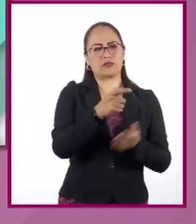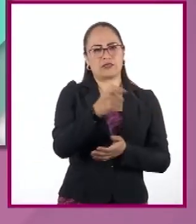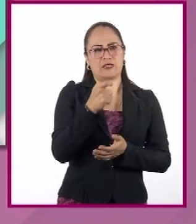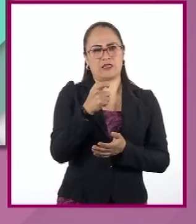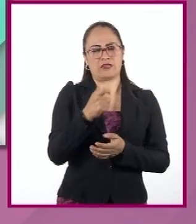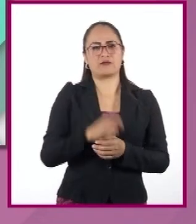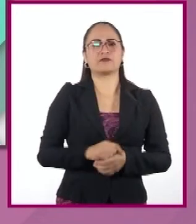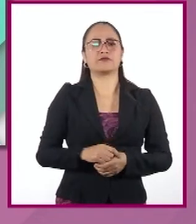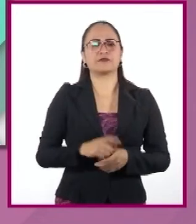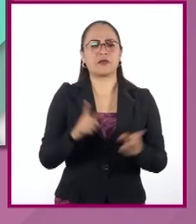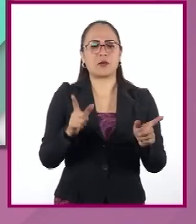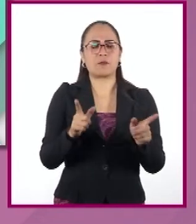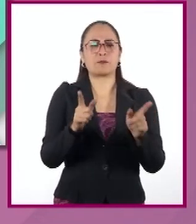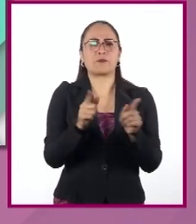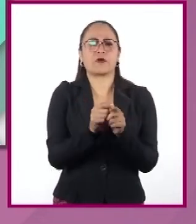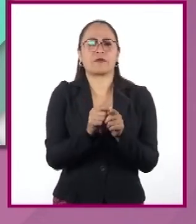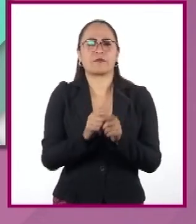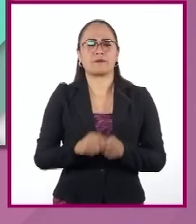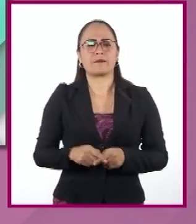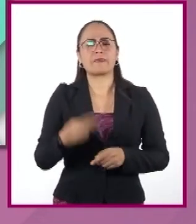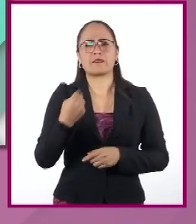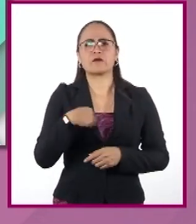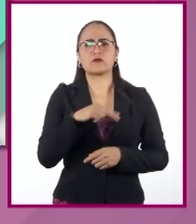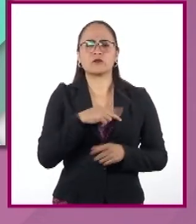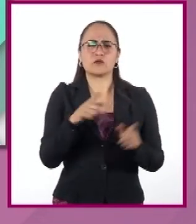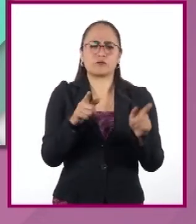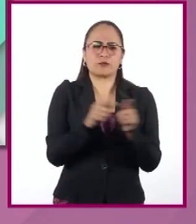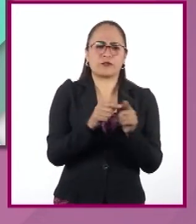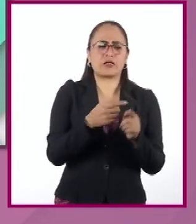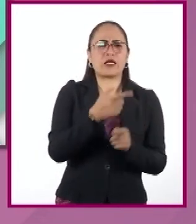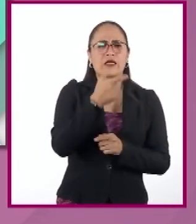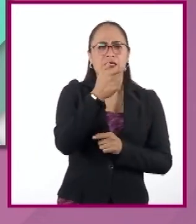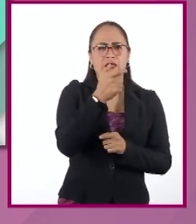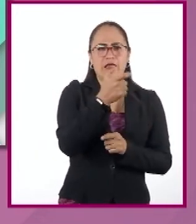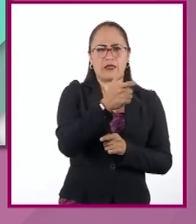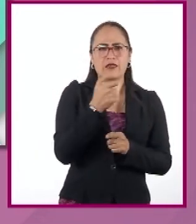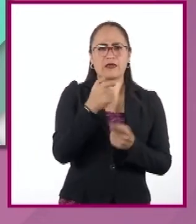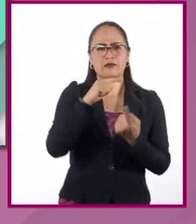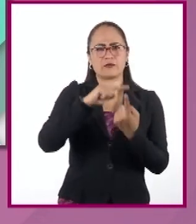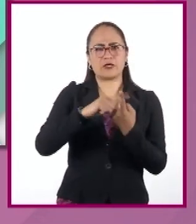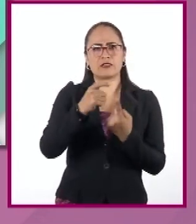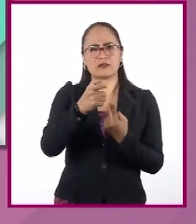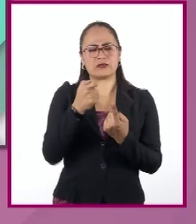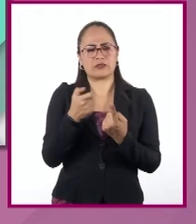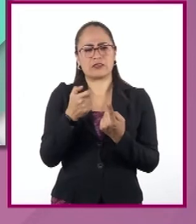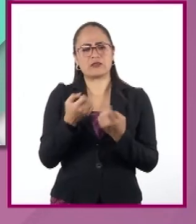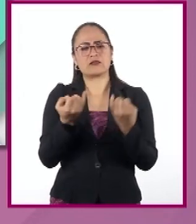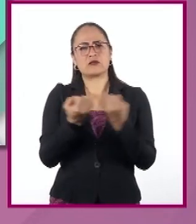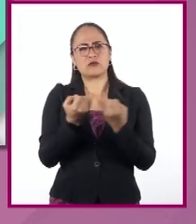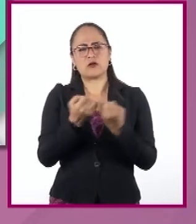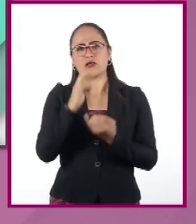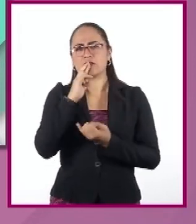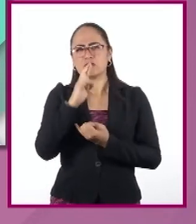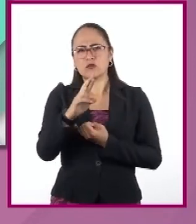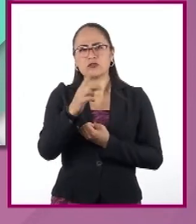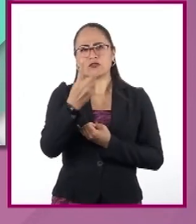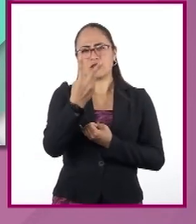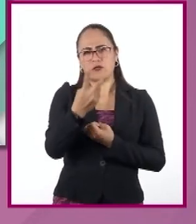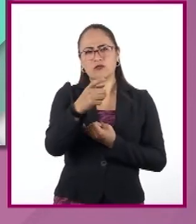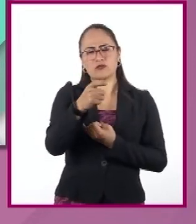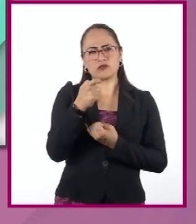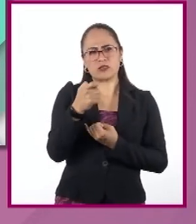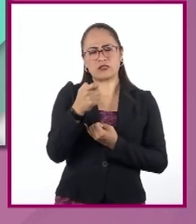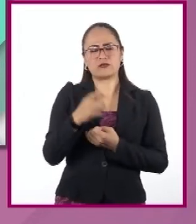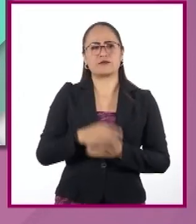Para simplificar la ecuación, podemos sumar X más X obteniendo 2X. De la misma manera